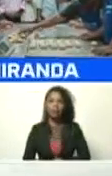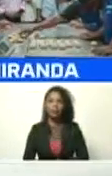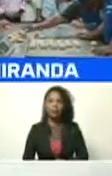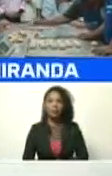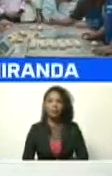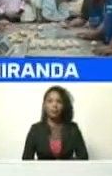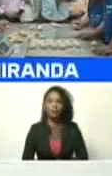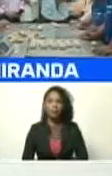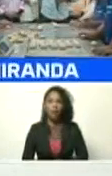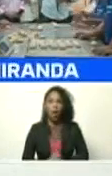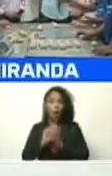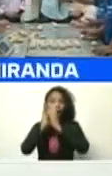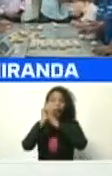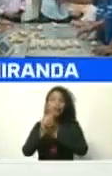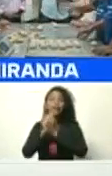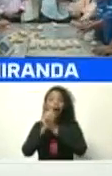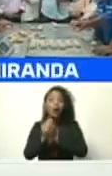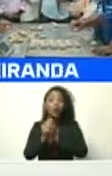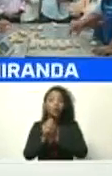Los que rezaron.